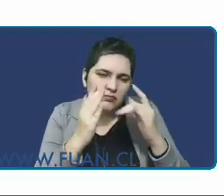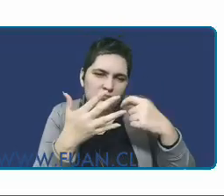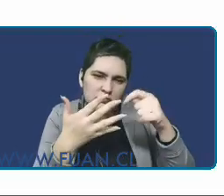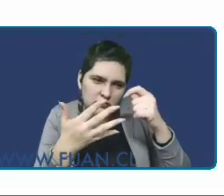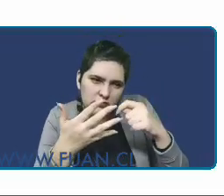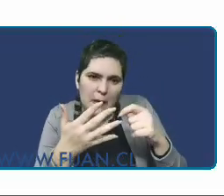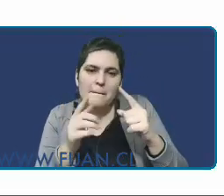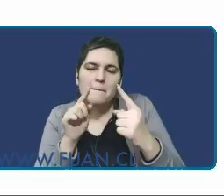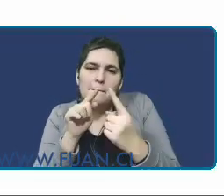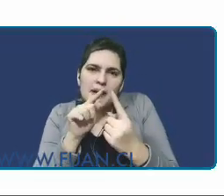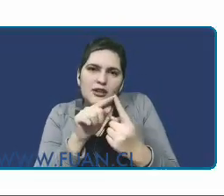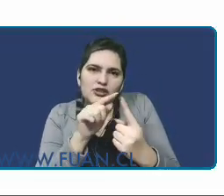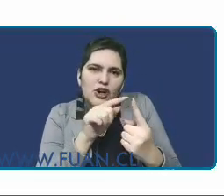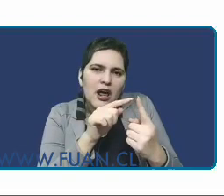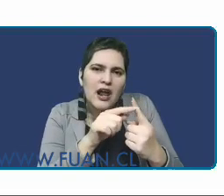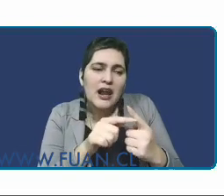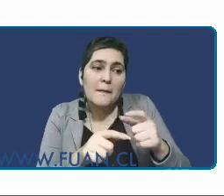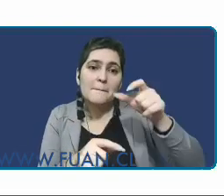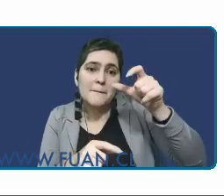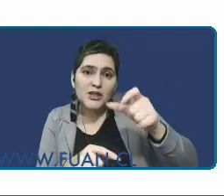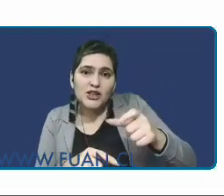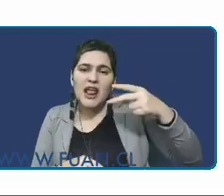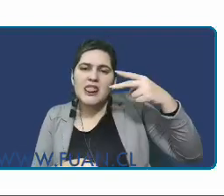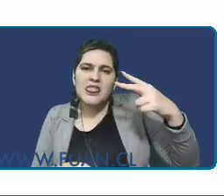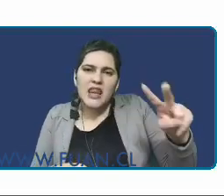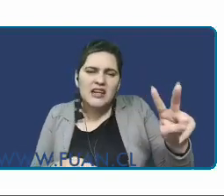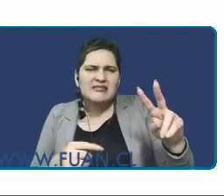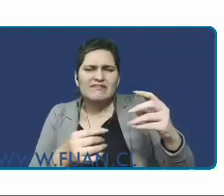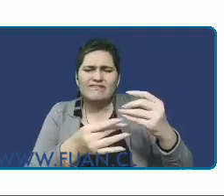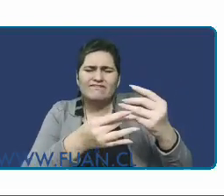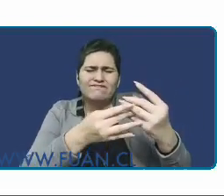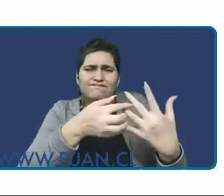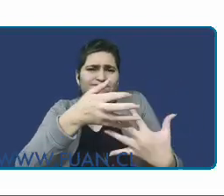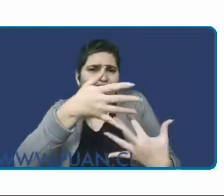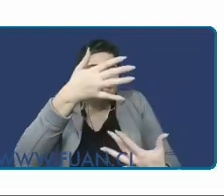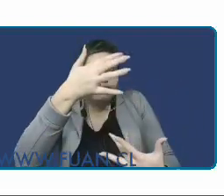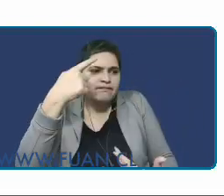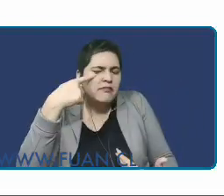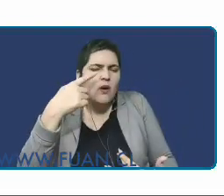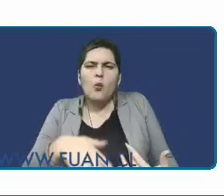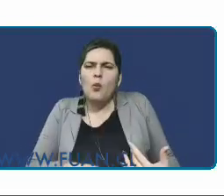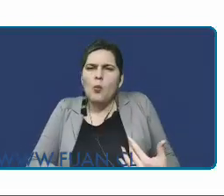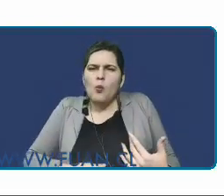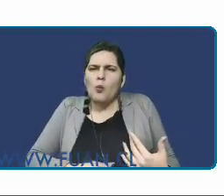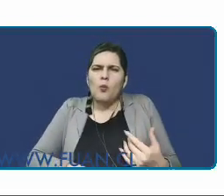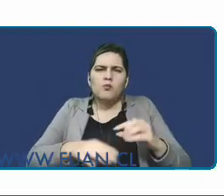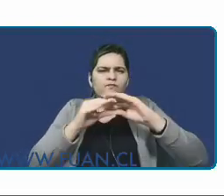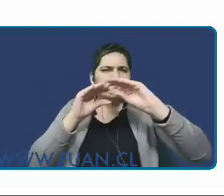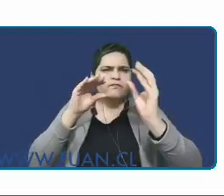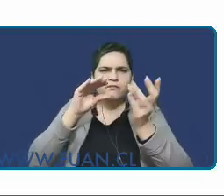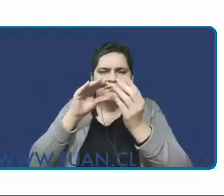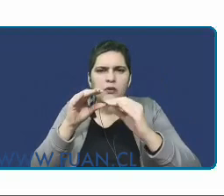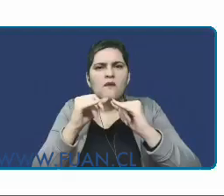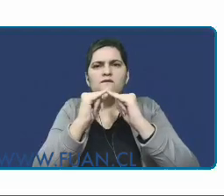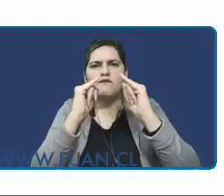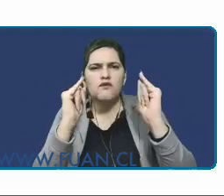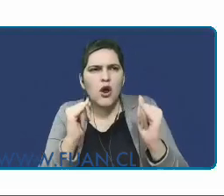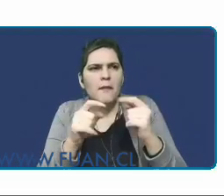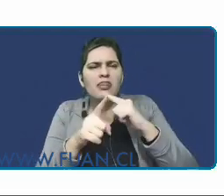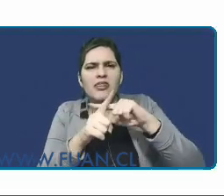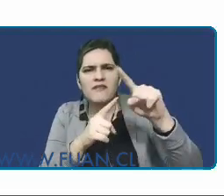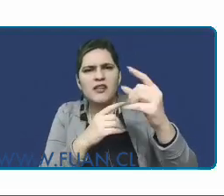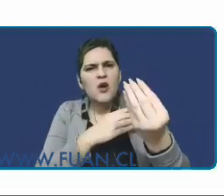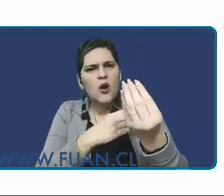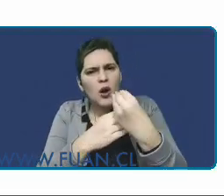Los síntomas son una gama grande de síntomas digestivos, una gama grande de formas de recibir los alimentos,